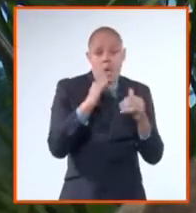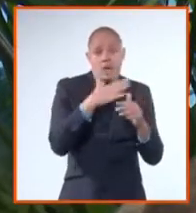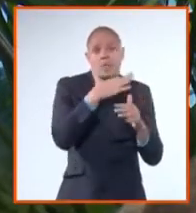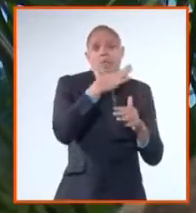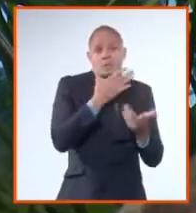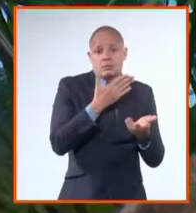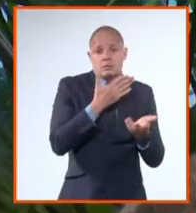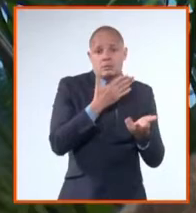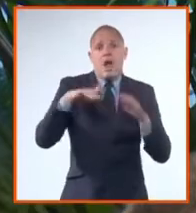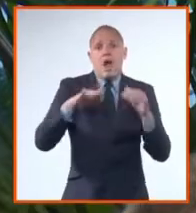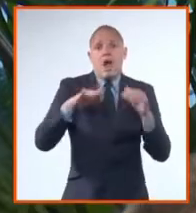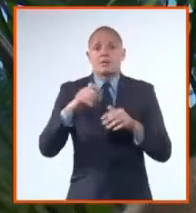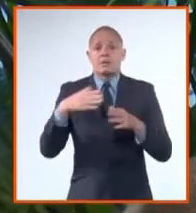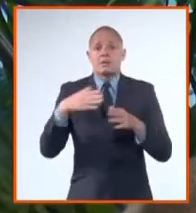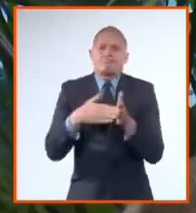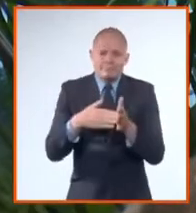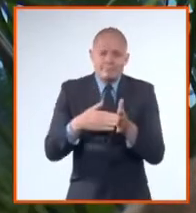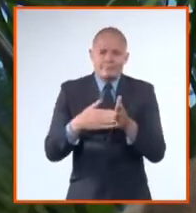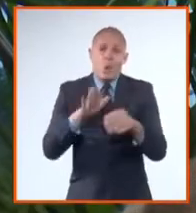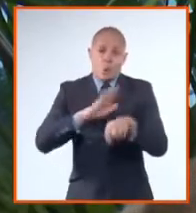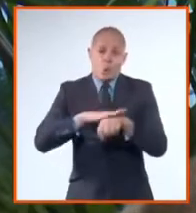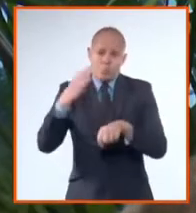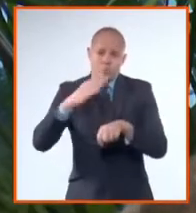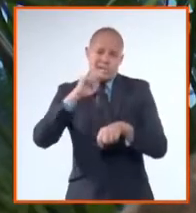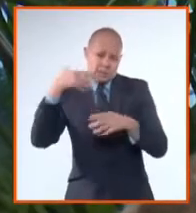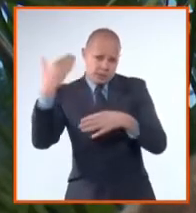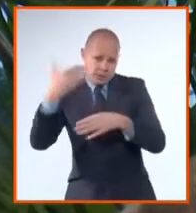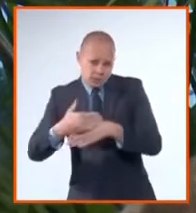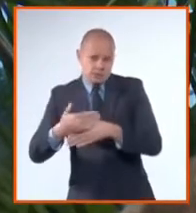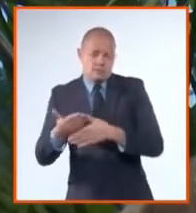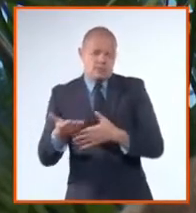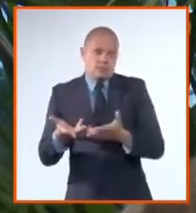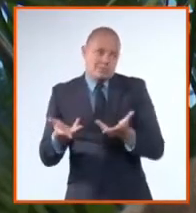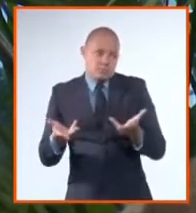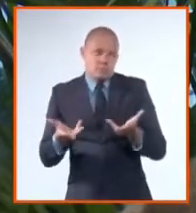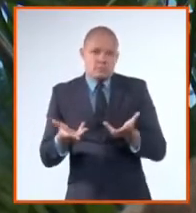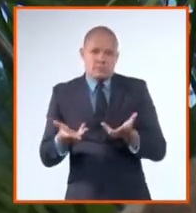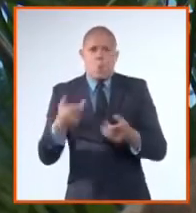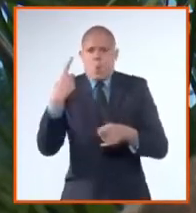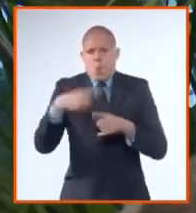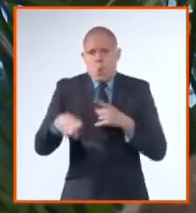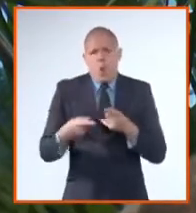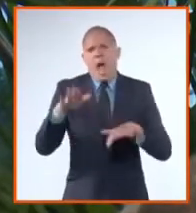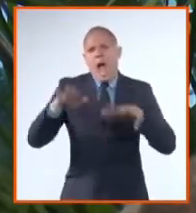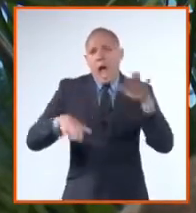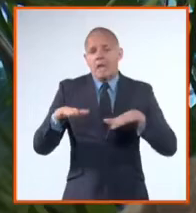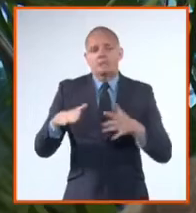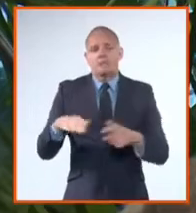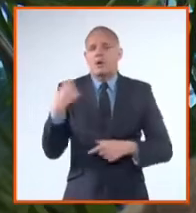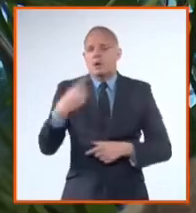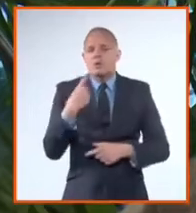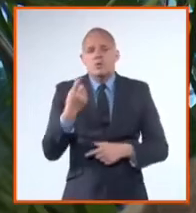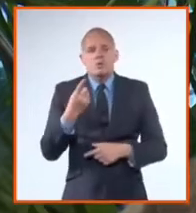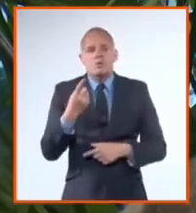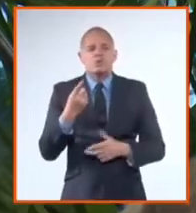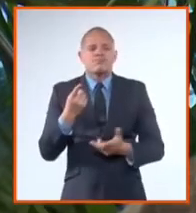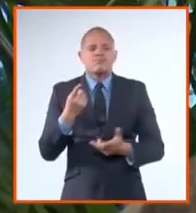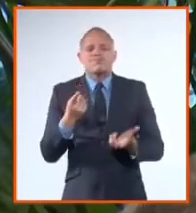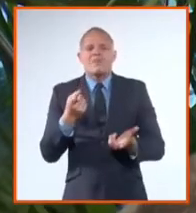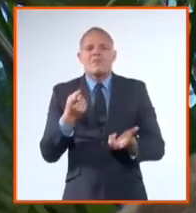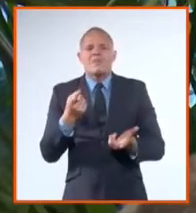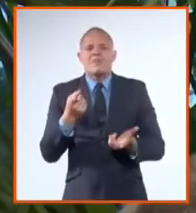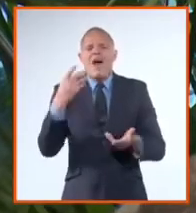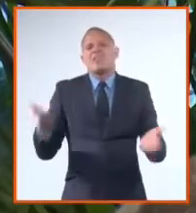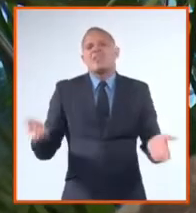imperialista contra David. Nos crea por falta de conocimiento y falta